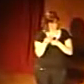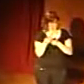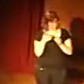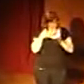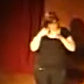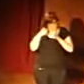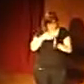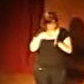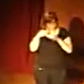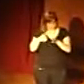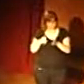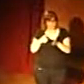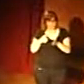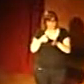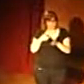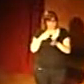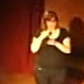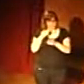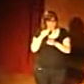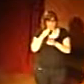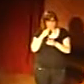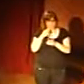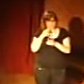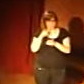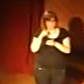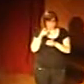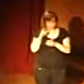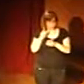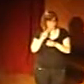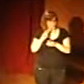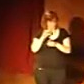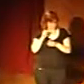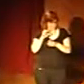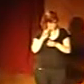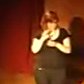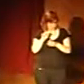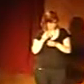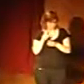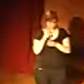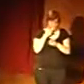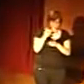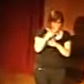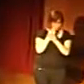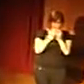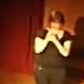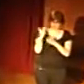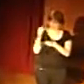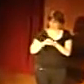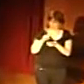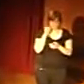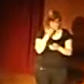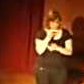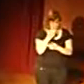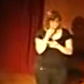me quiero centrar muy fundamentalmente mente ese el hecho de que Lucas villamil Lucas Velázquez Perdón confundo los los apellidos Lucas Velázquez